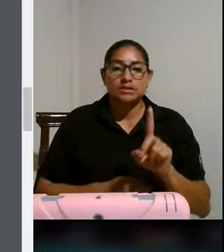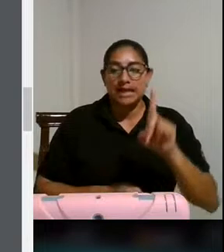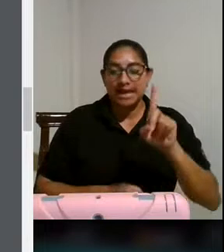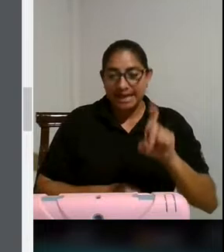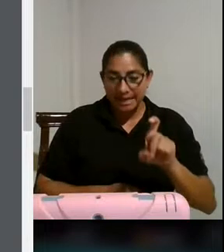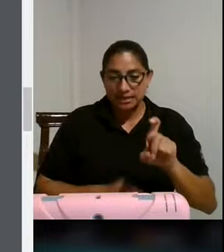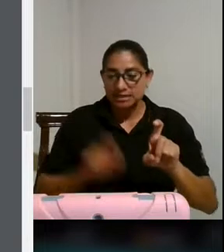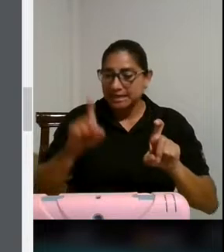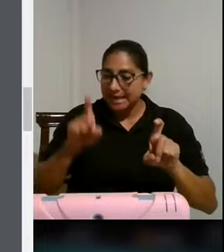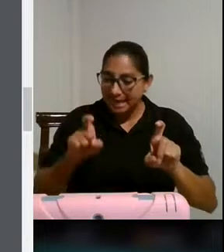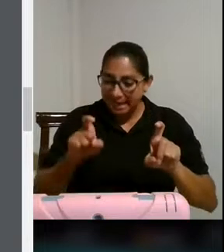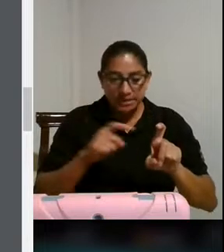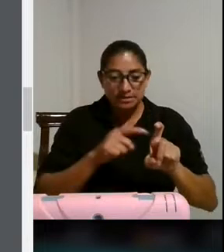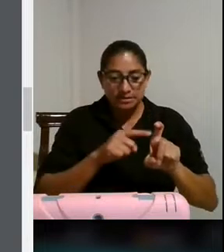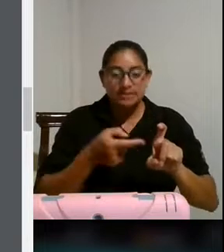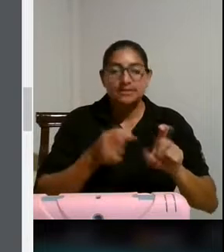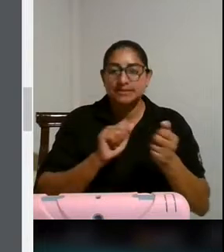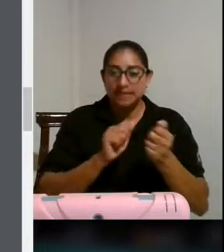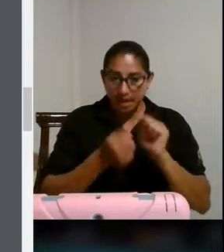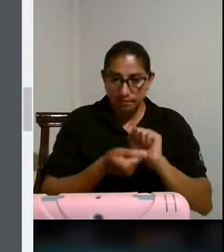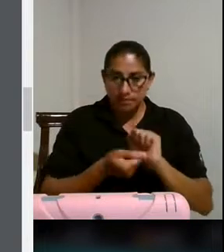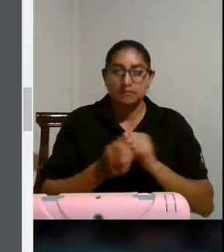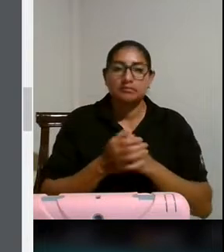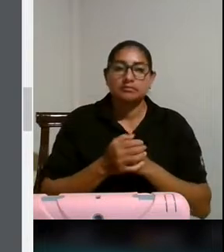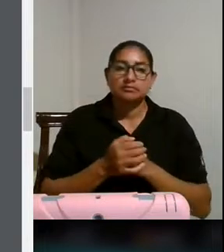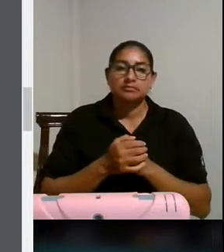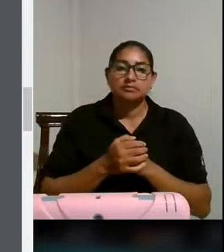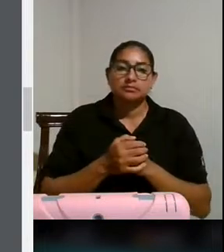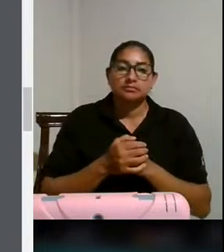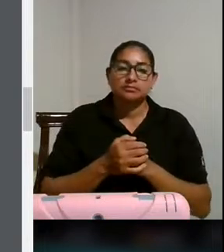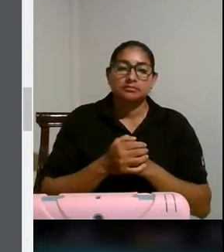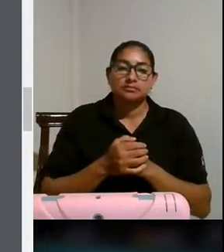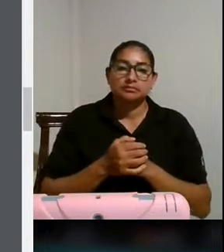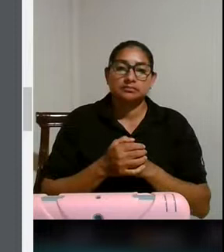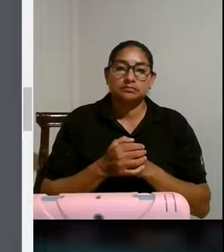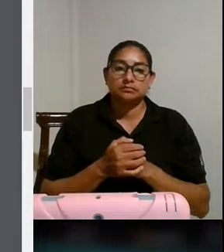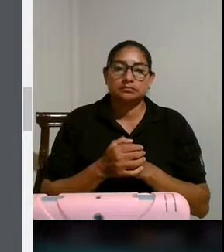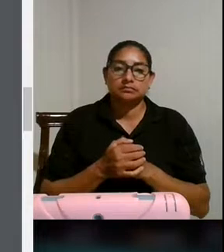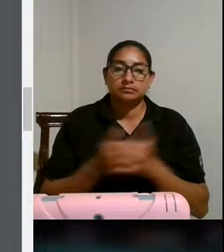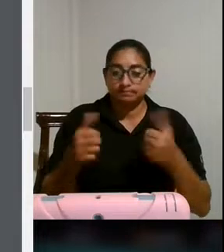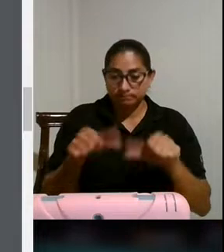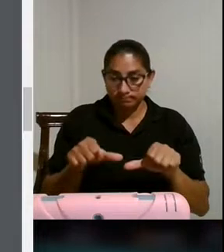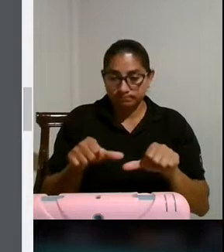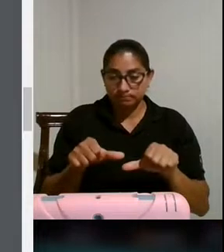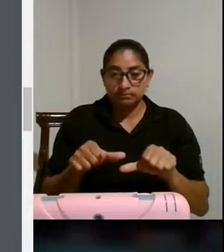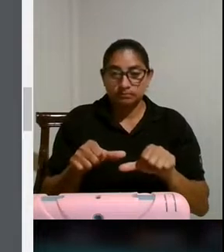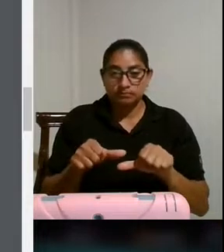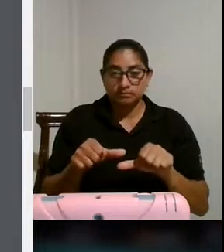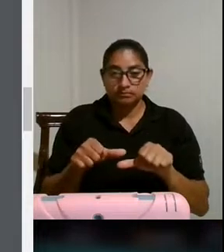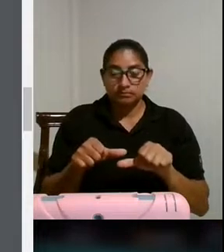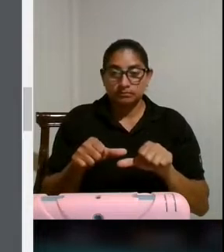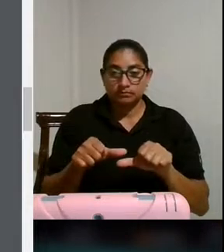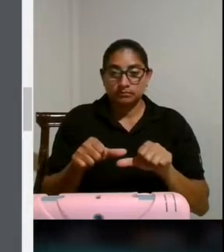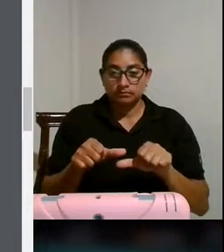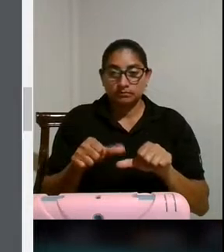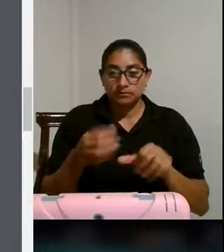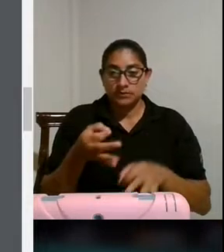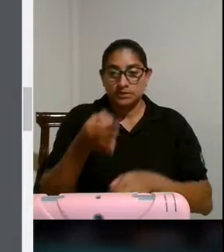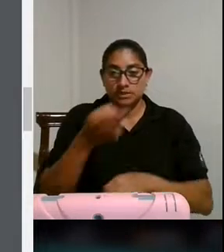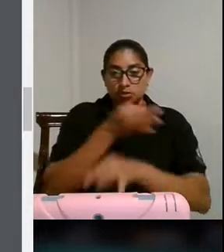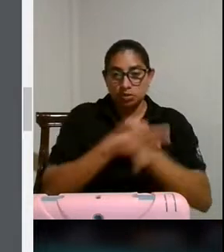en x a la 2 y en x. ¿De acuerdo? Esto se sustituye aquí y